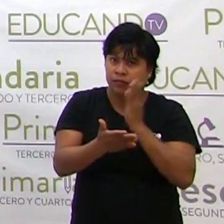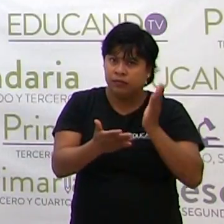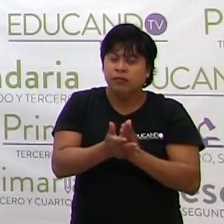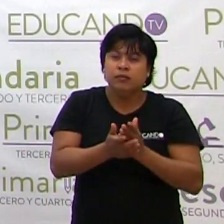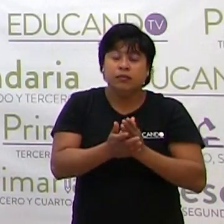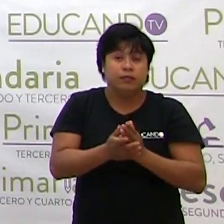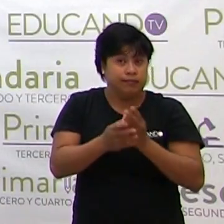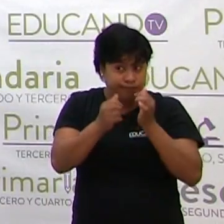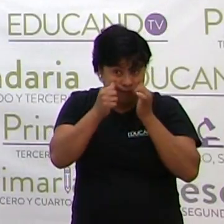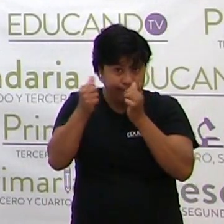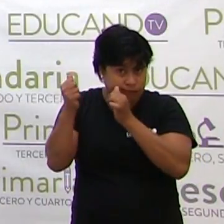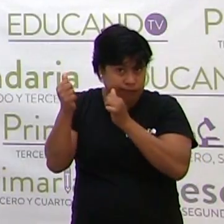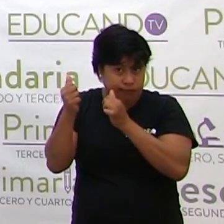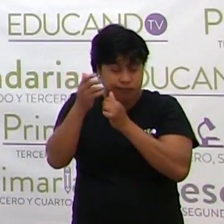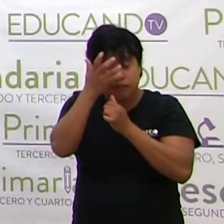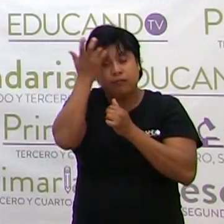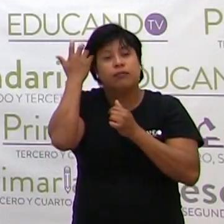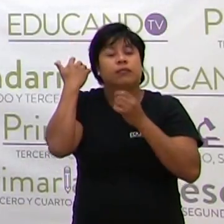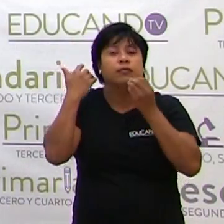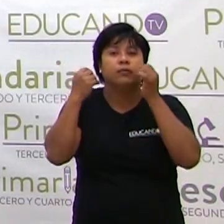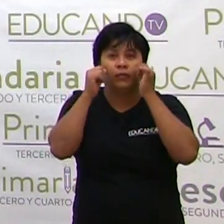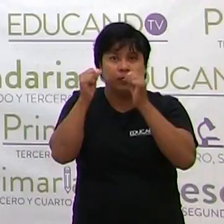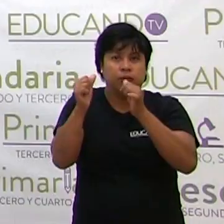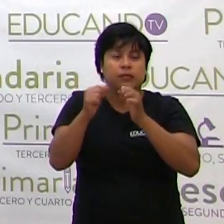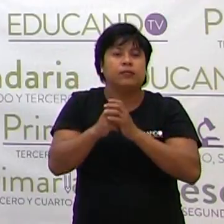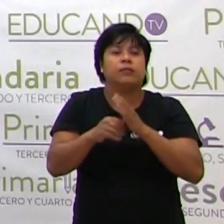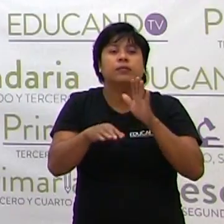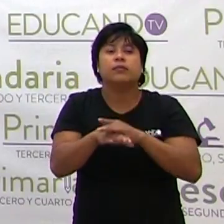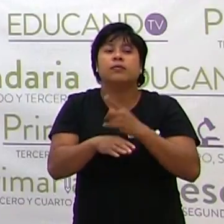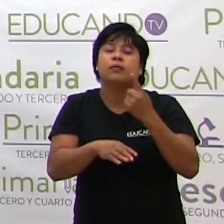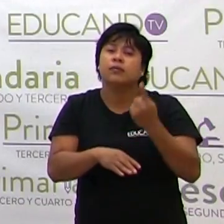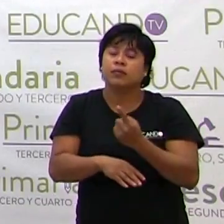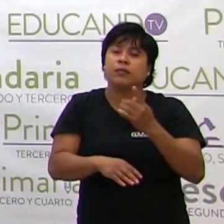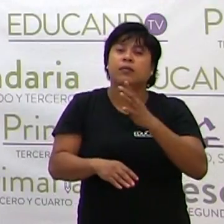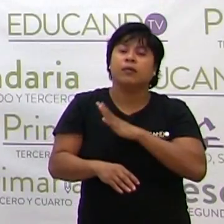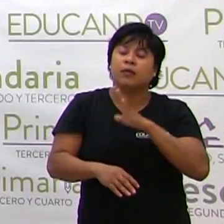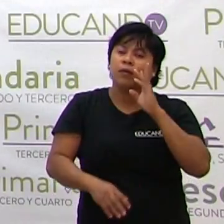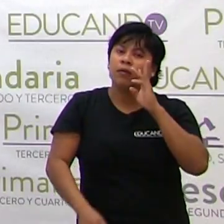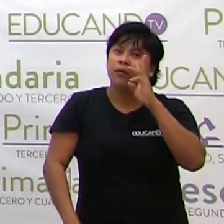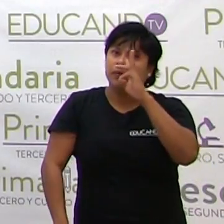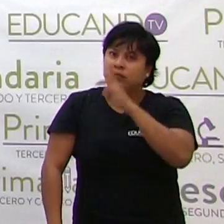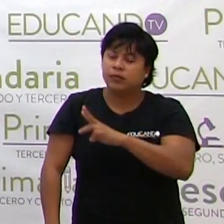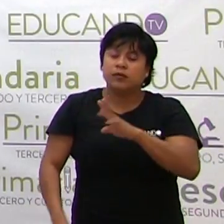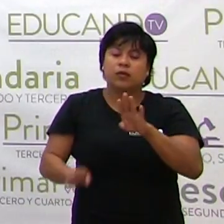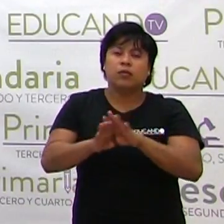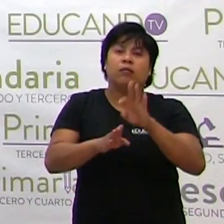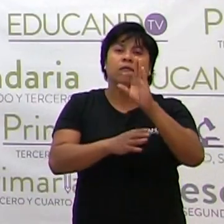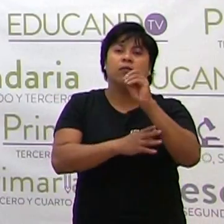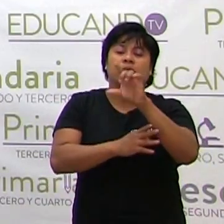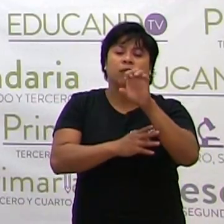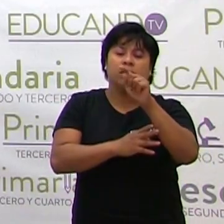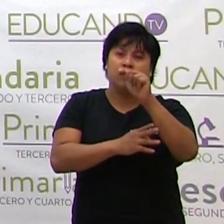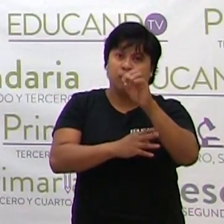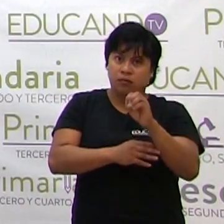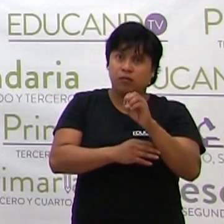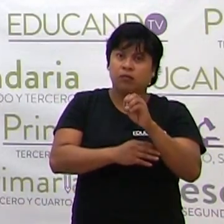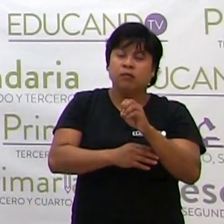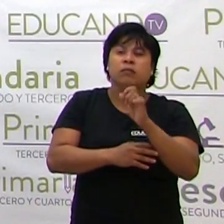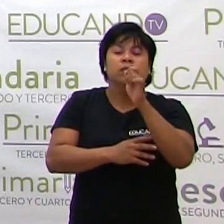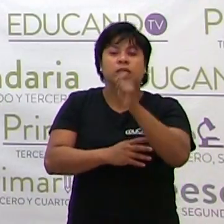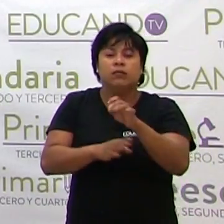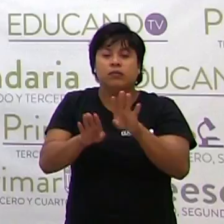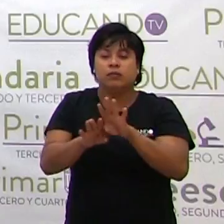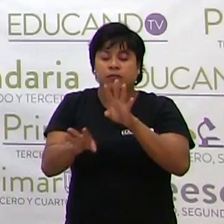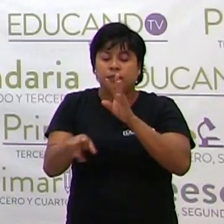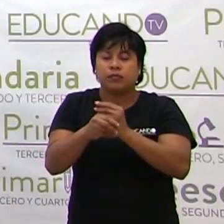Bien, mucha atención en esta parte, porque vamos a reconocer al folleto de un